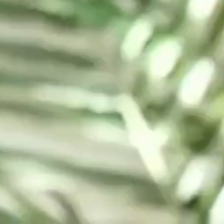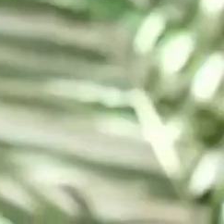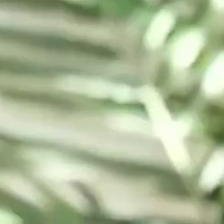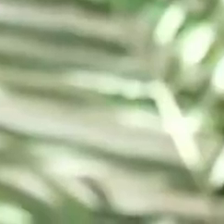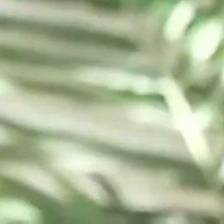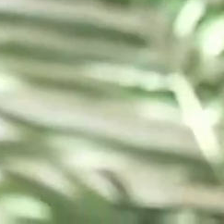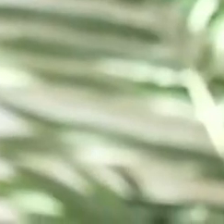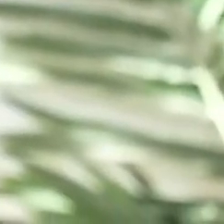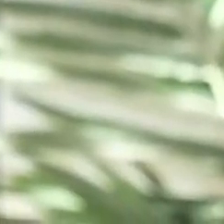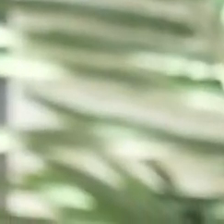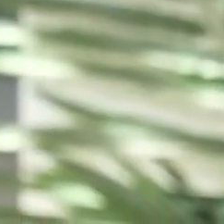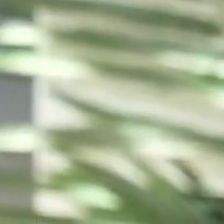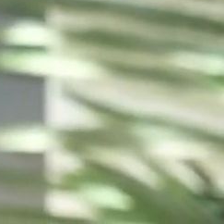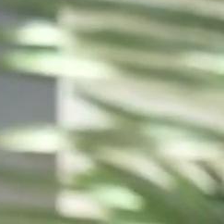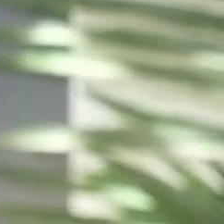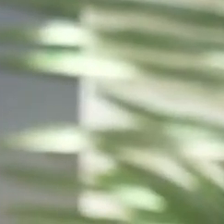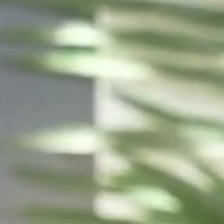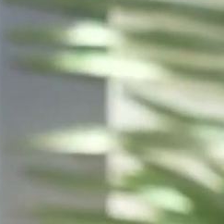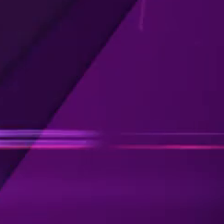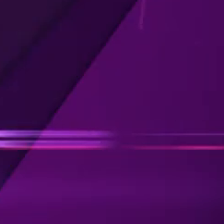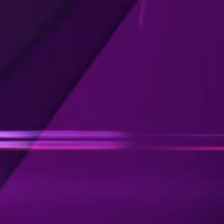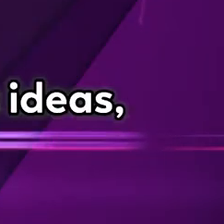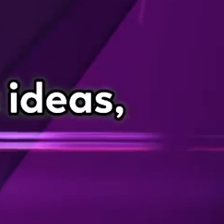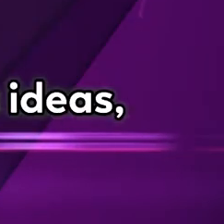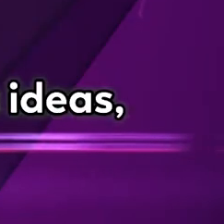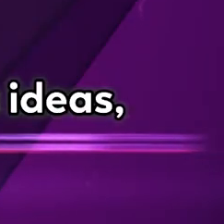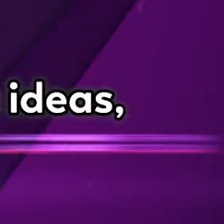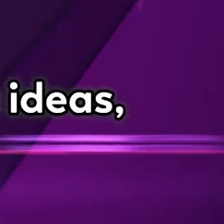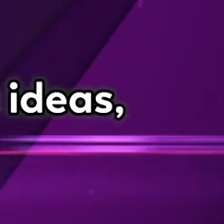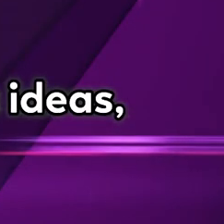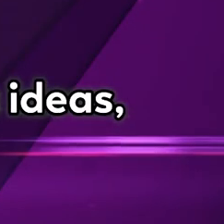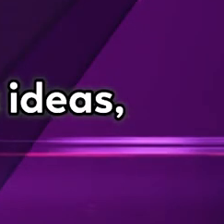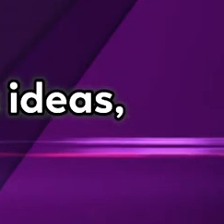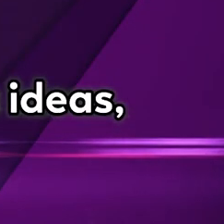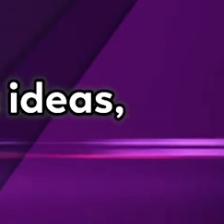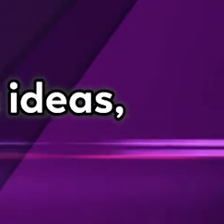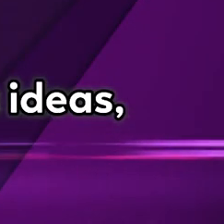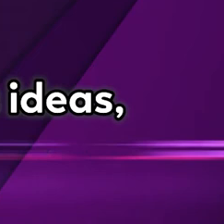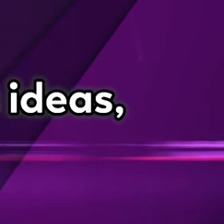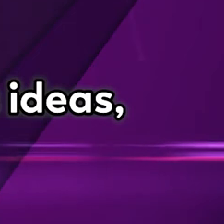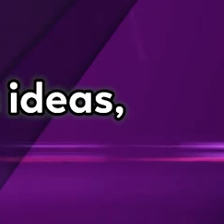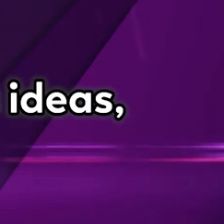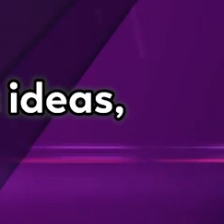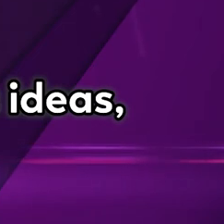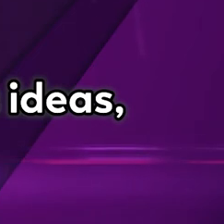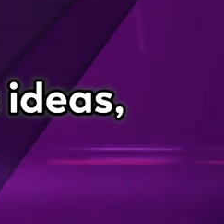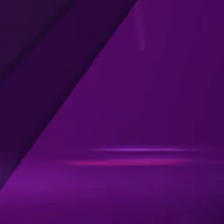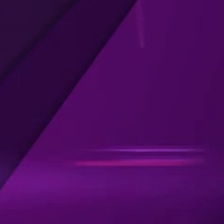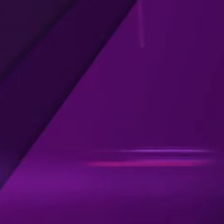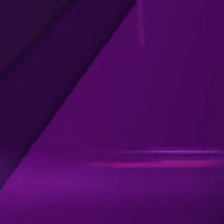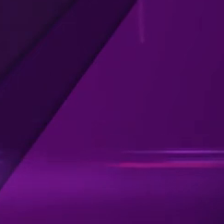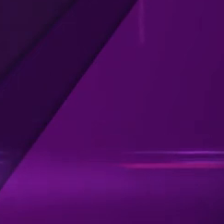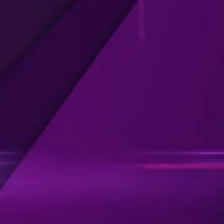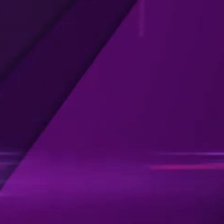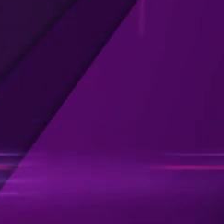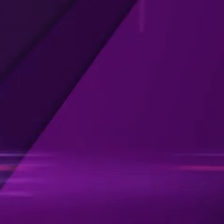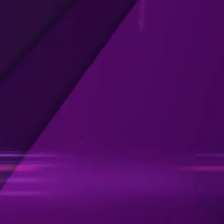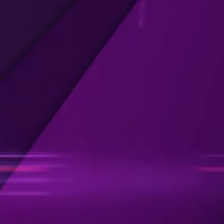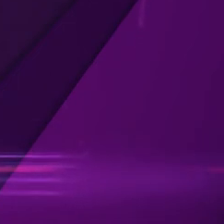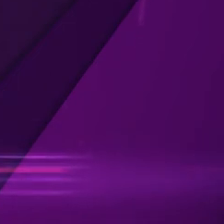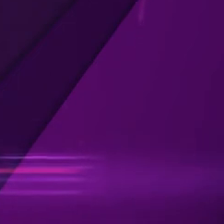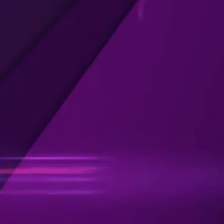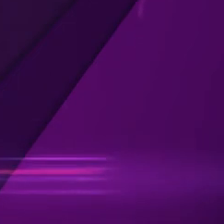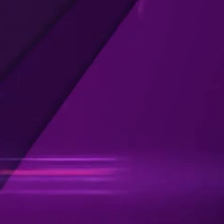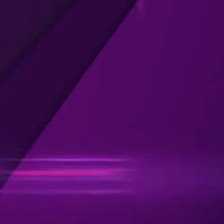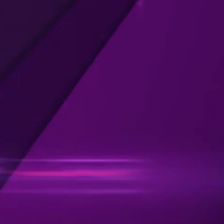Nos inspiran y motivan a que como mujeres líderes desarrollemos y hagamos realidad nuestras ideas, generando emprendimientos